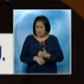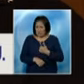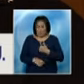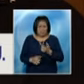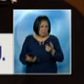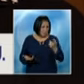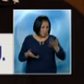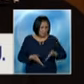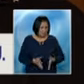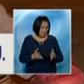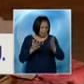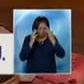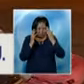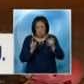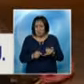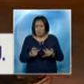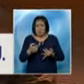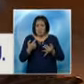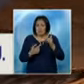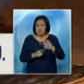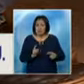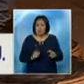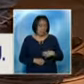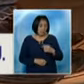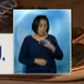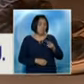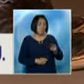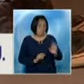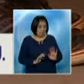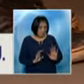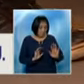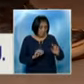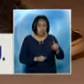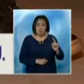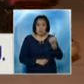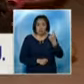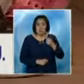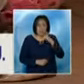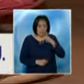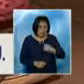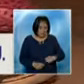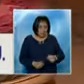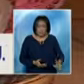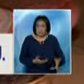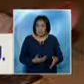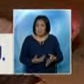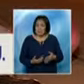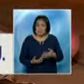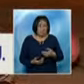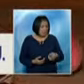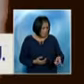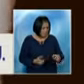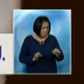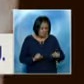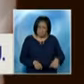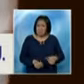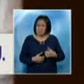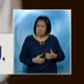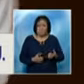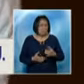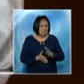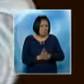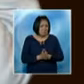sido nacido ella. Lo que admira Víctor Pedraza de su única hija mujer es que pese a las dificultades sigue teniendo las